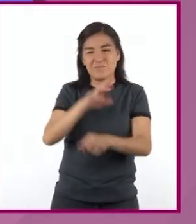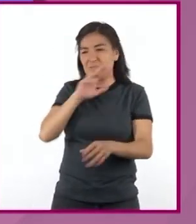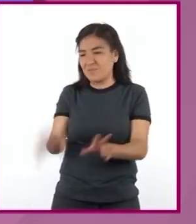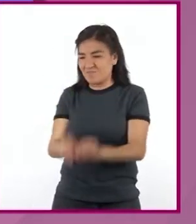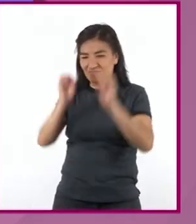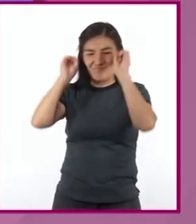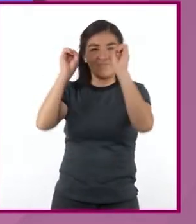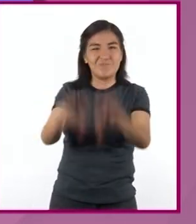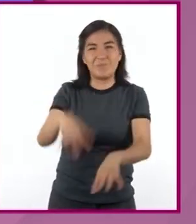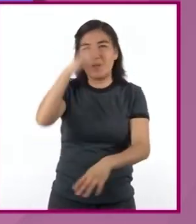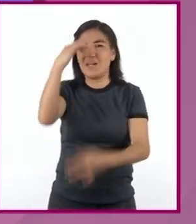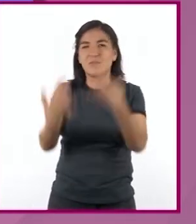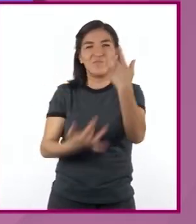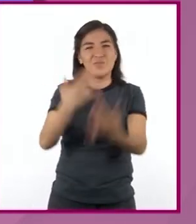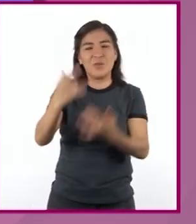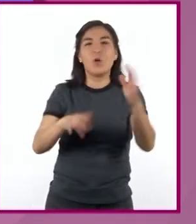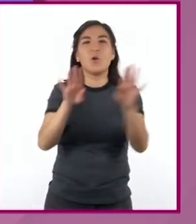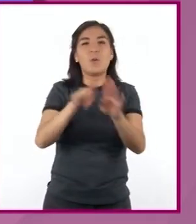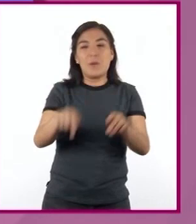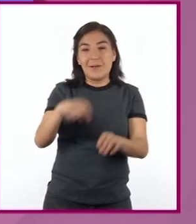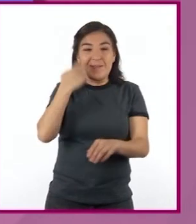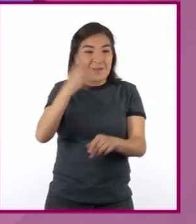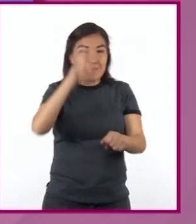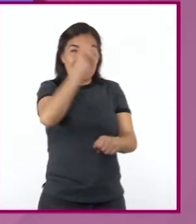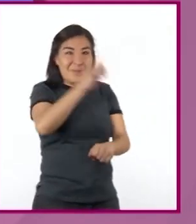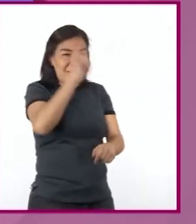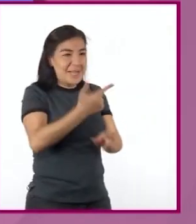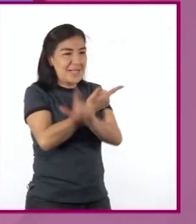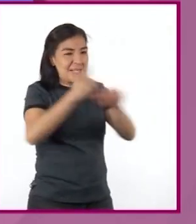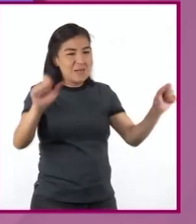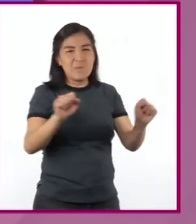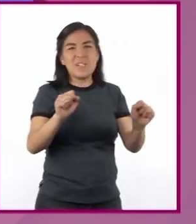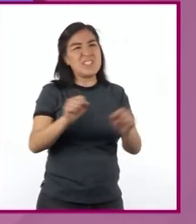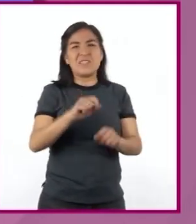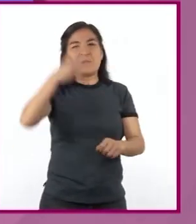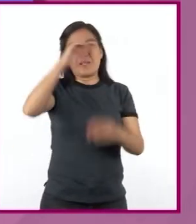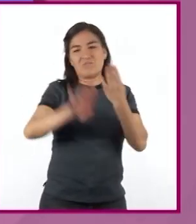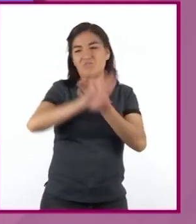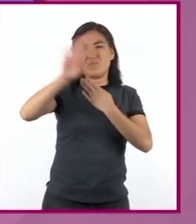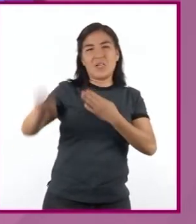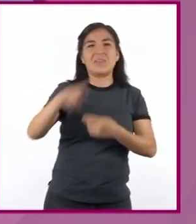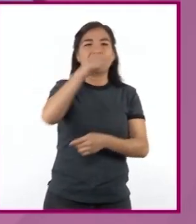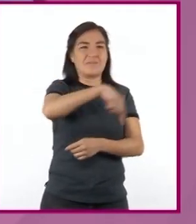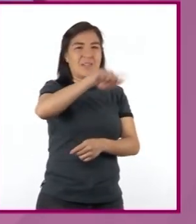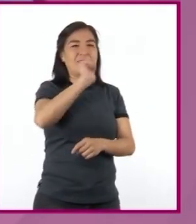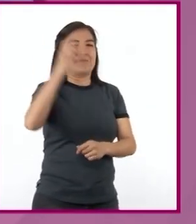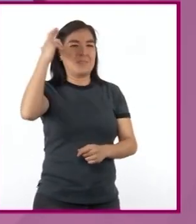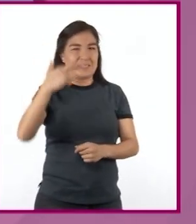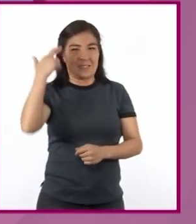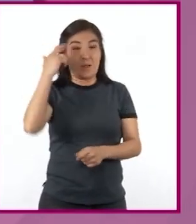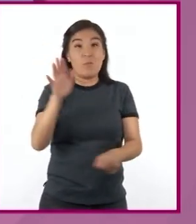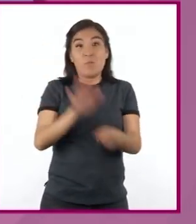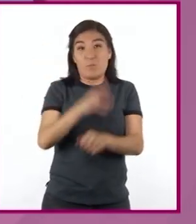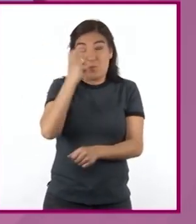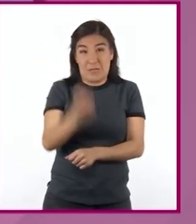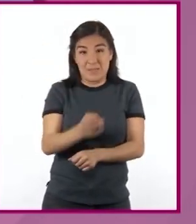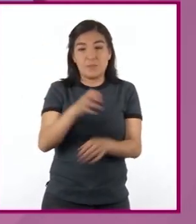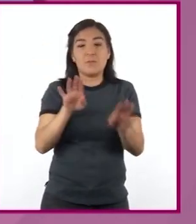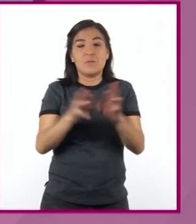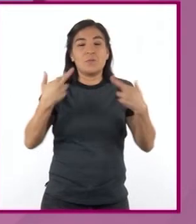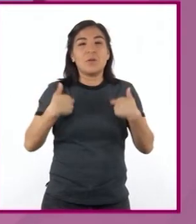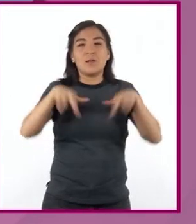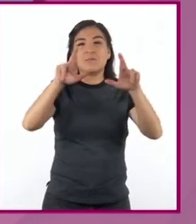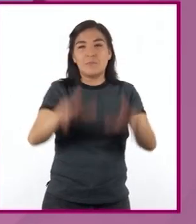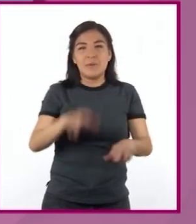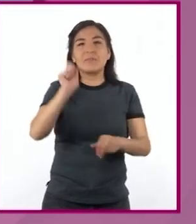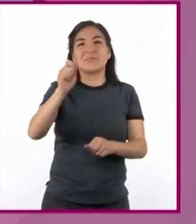aquellas ideas que estaban a favor de las nuevas ideas liberales y se oponían al régimen monárquico. Por lo cual, los representantes